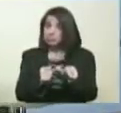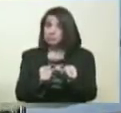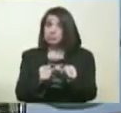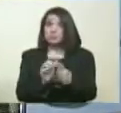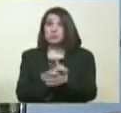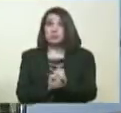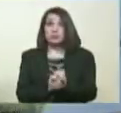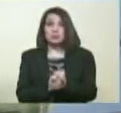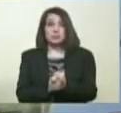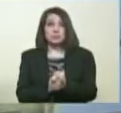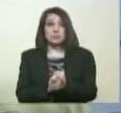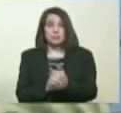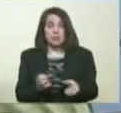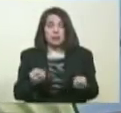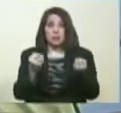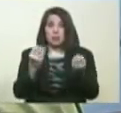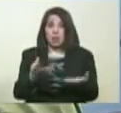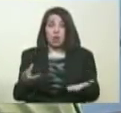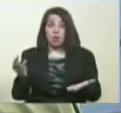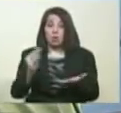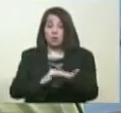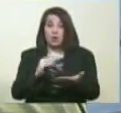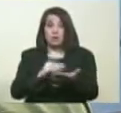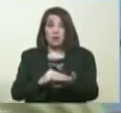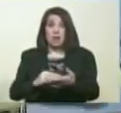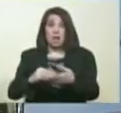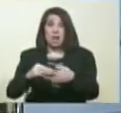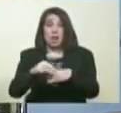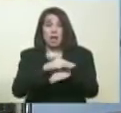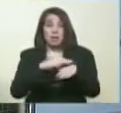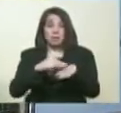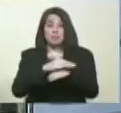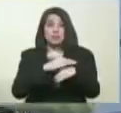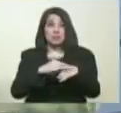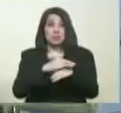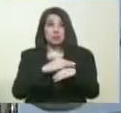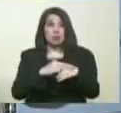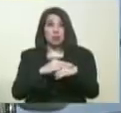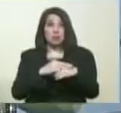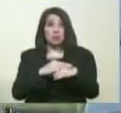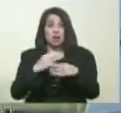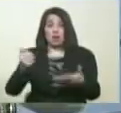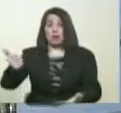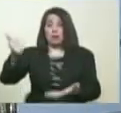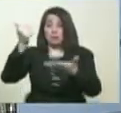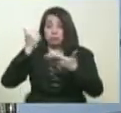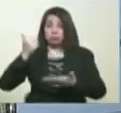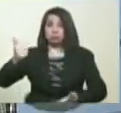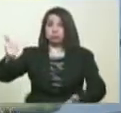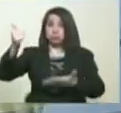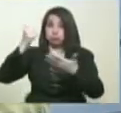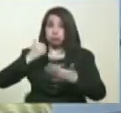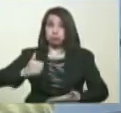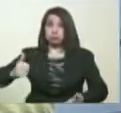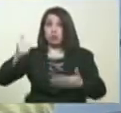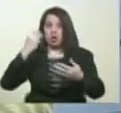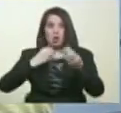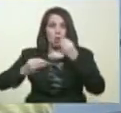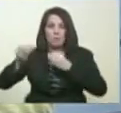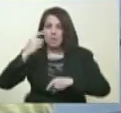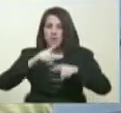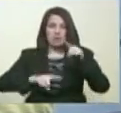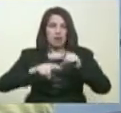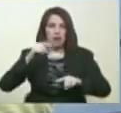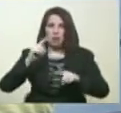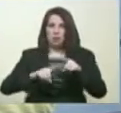que retomar y relanzar la gran misión de abastecimiento soberano, apuntando hacia garantizar no solo el abastecimiento,